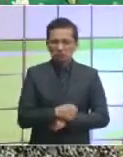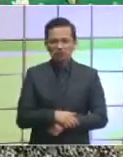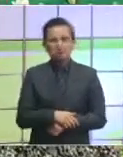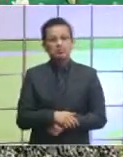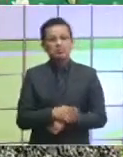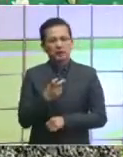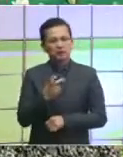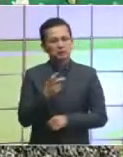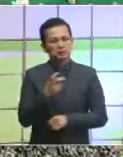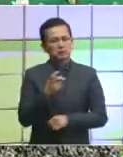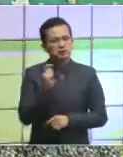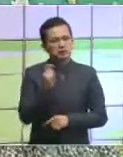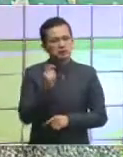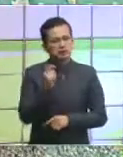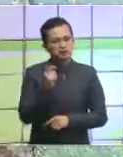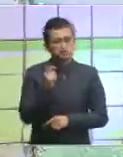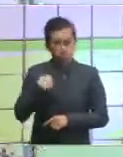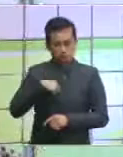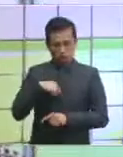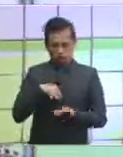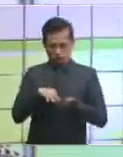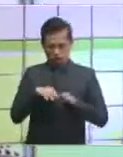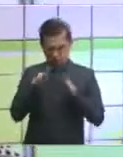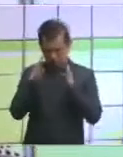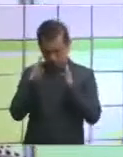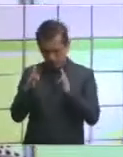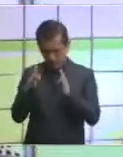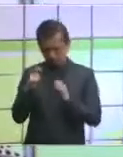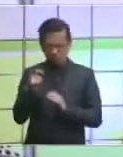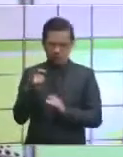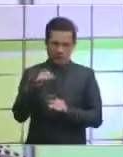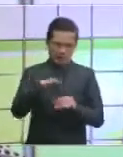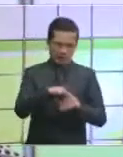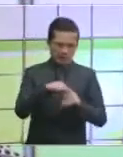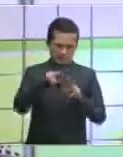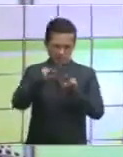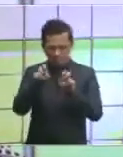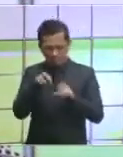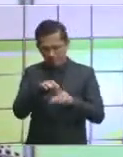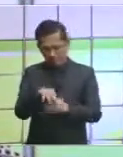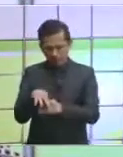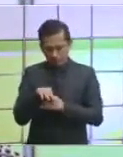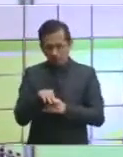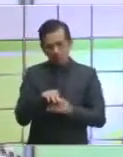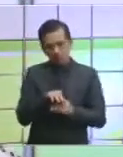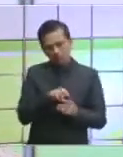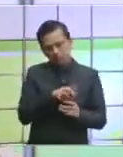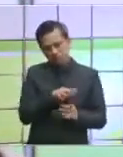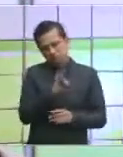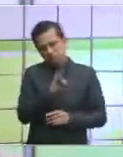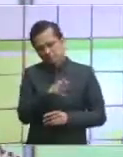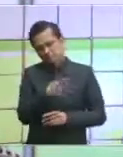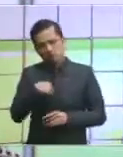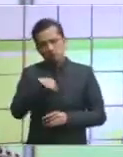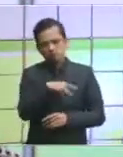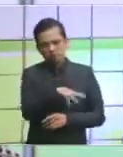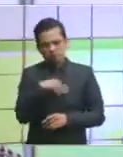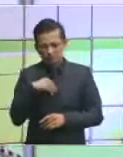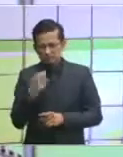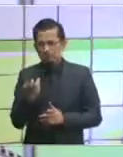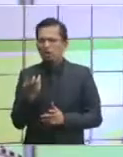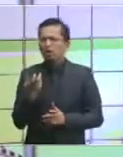trasladada a lo que es nuestro ámbito de competencia que es lo electoral parece en efecto en un momento en el que